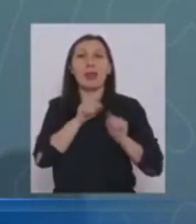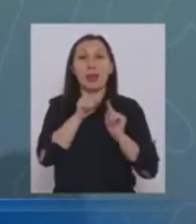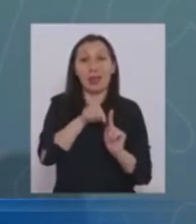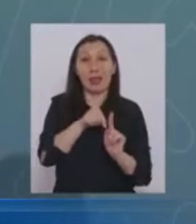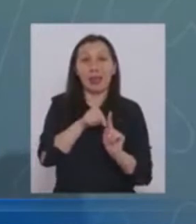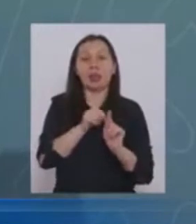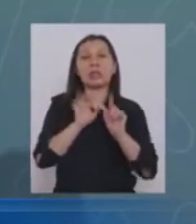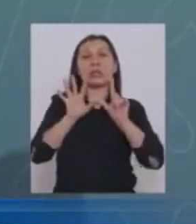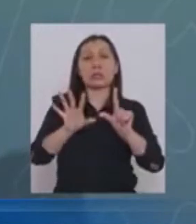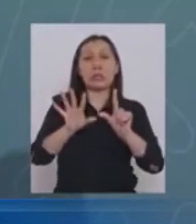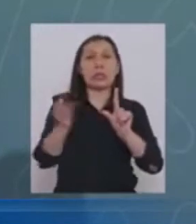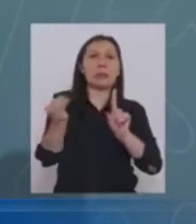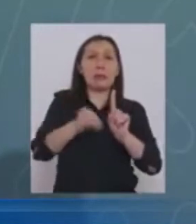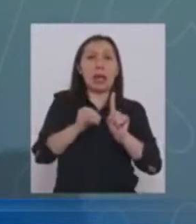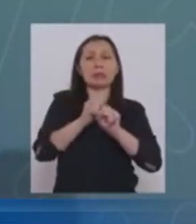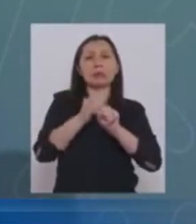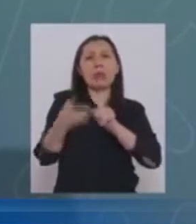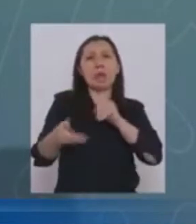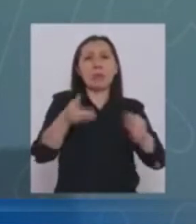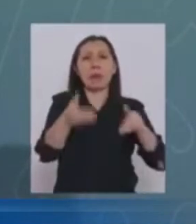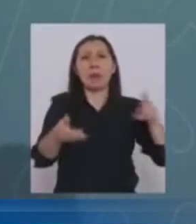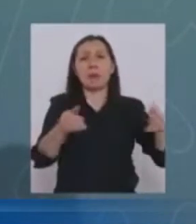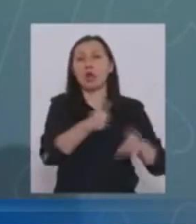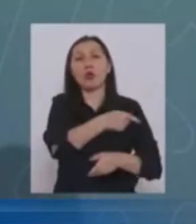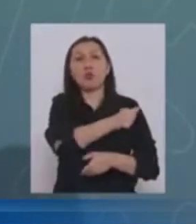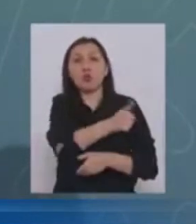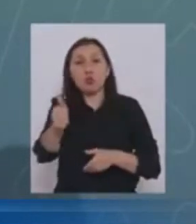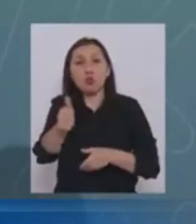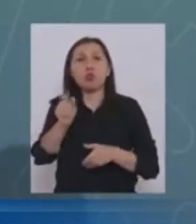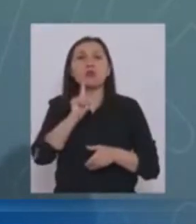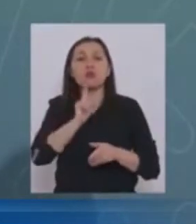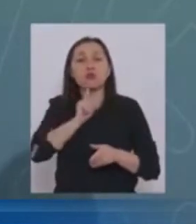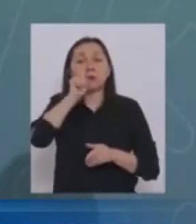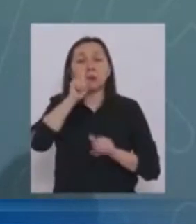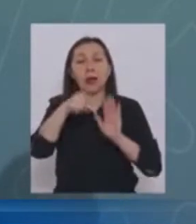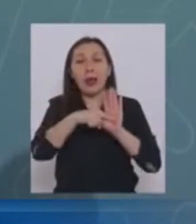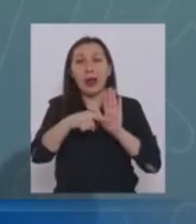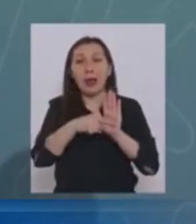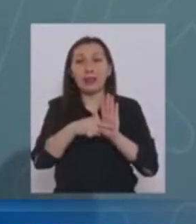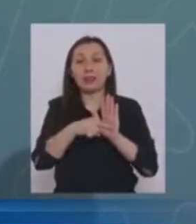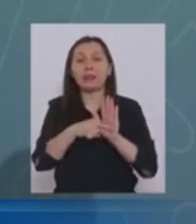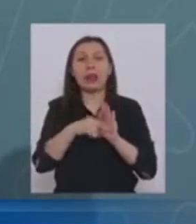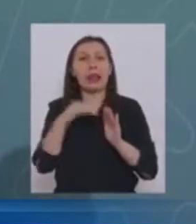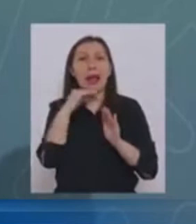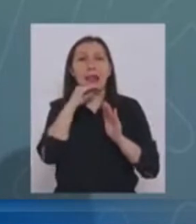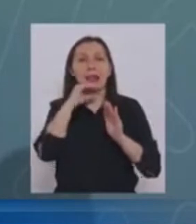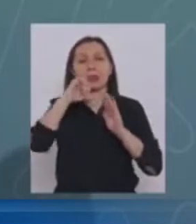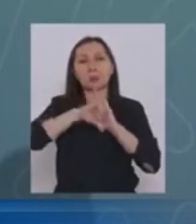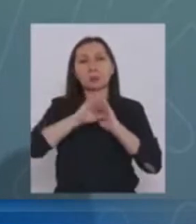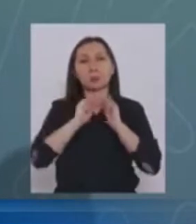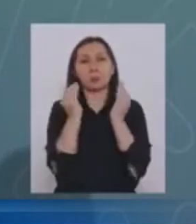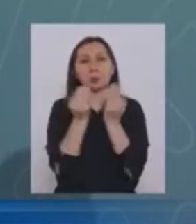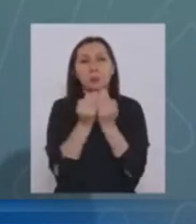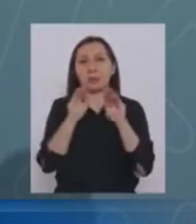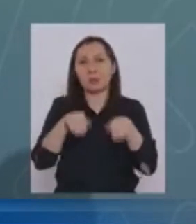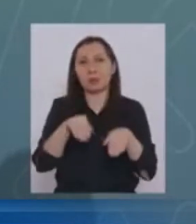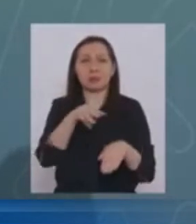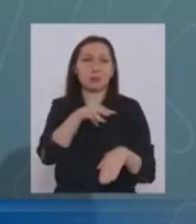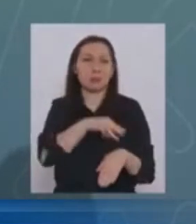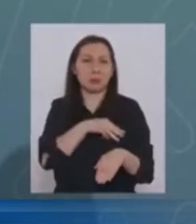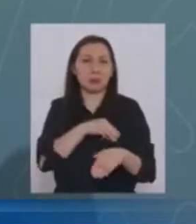siete contactos estrechos todos con pcr negativas este caso se aisló en recién se sanitarias la misma región